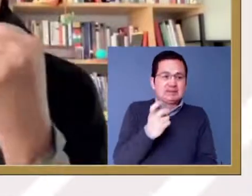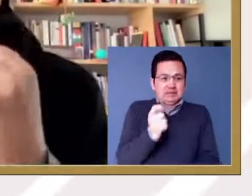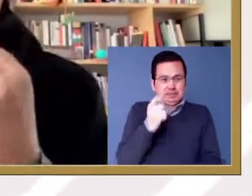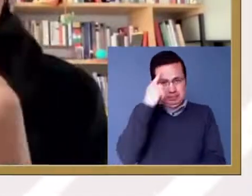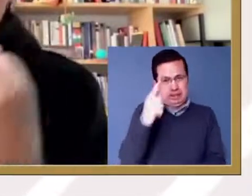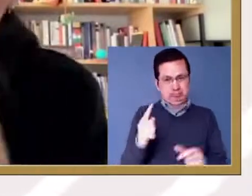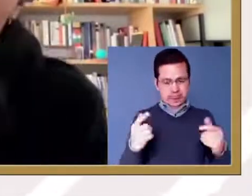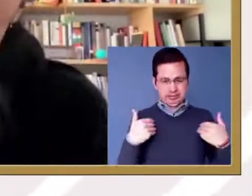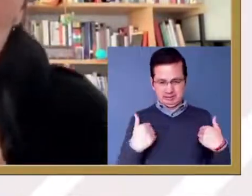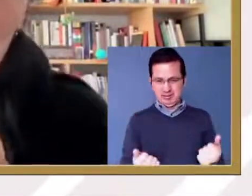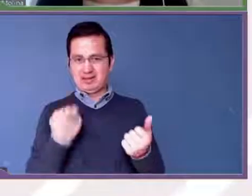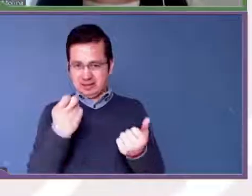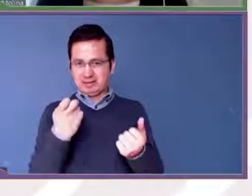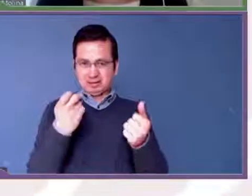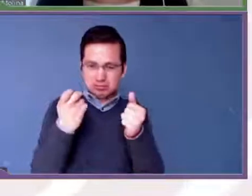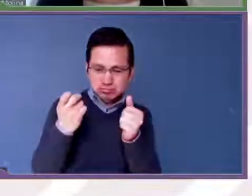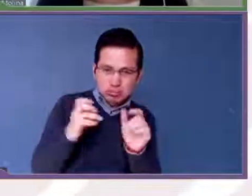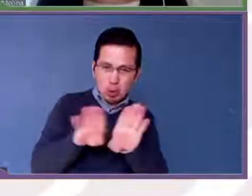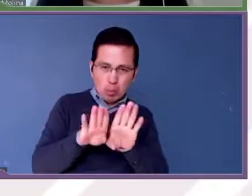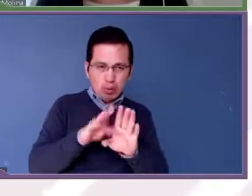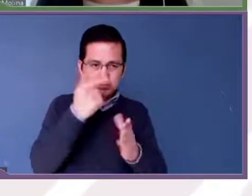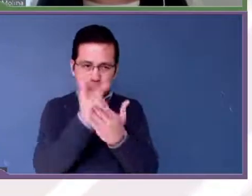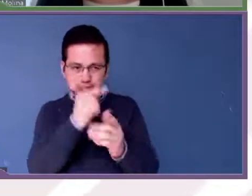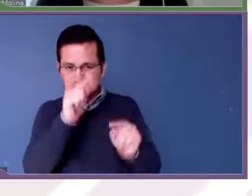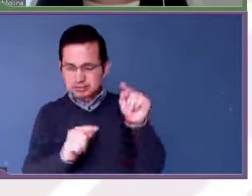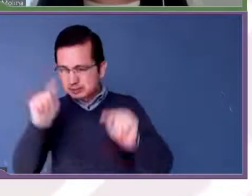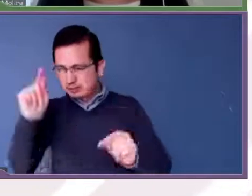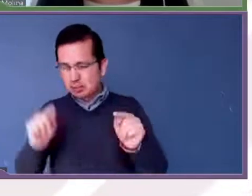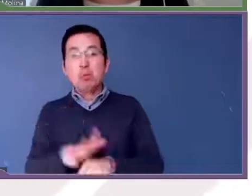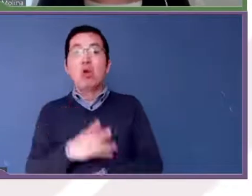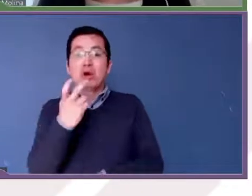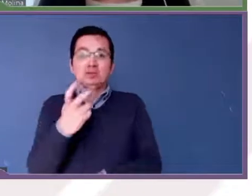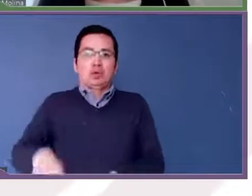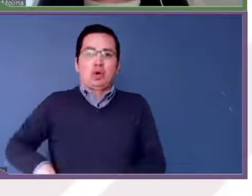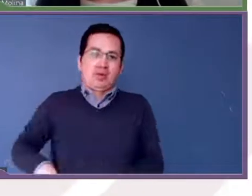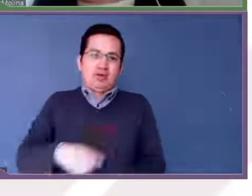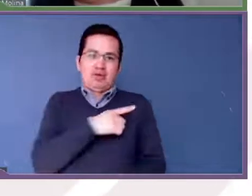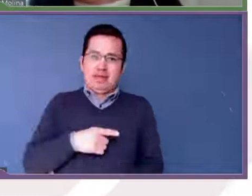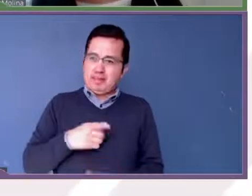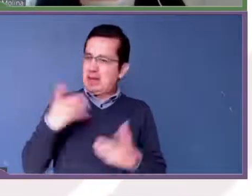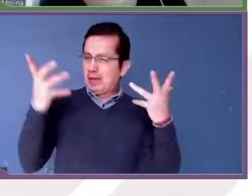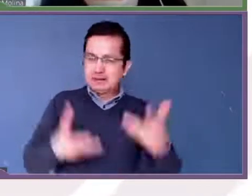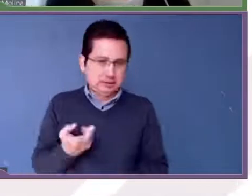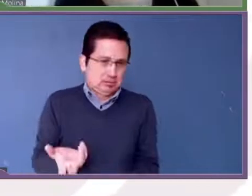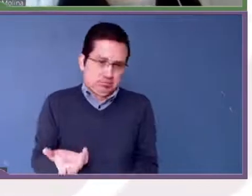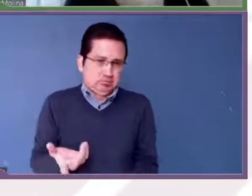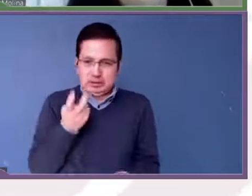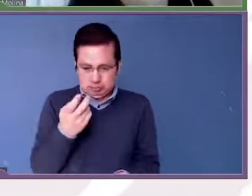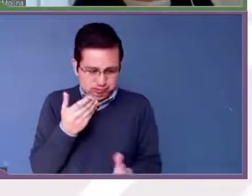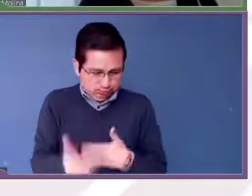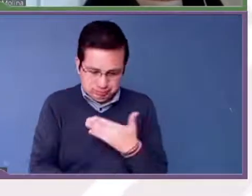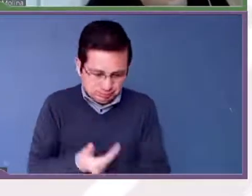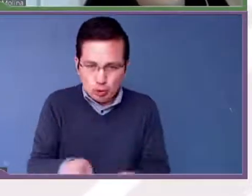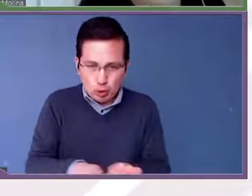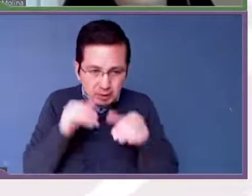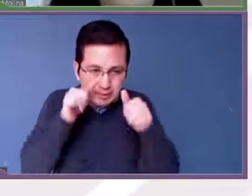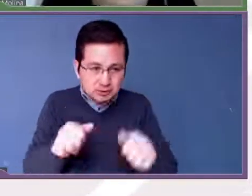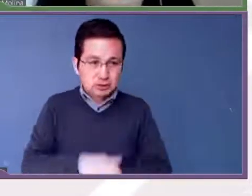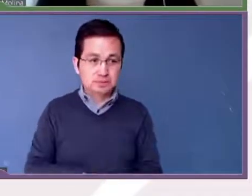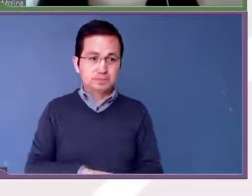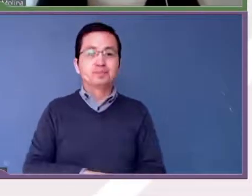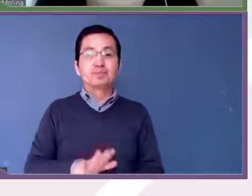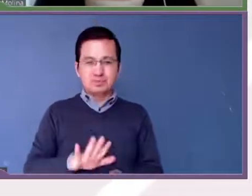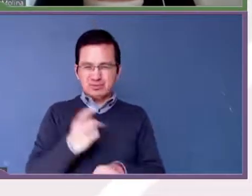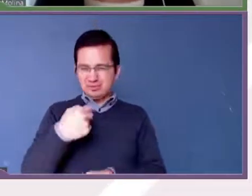datos y a partir de eso construir la política pública, que es por eso, digamos, el ejemplo de Coyoacán, yo en serio, genuinamente lo creo, Coyoacán es una